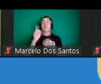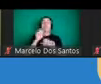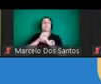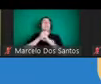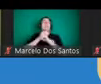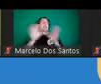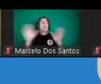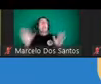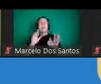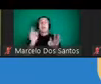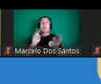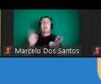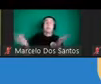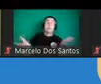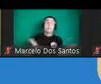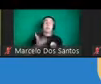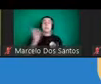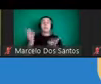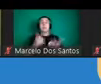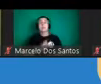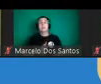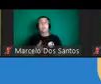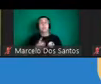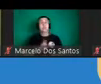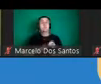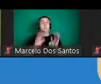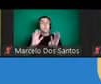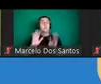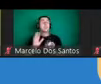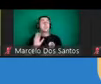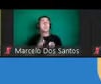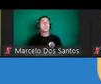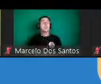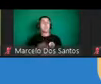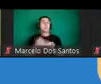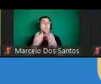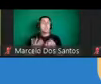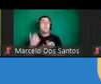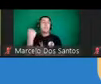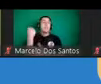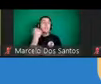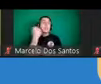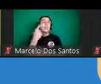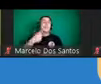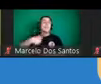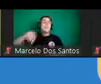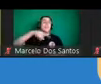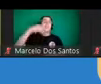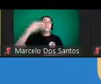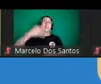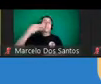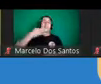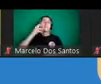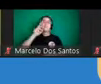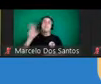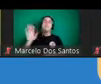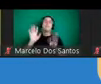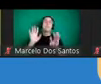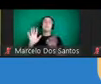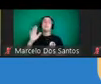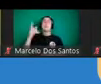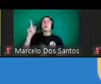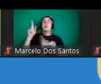los casos, porque tenemos que ser claros en ese sentido. Es muy importante tener el criterio de que cada persona es distinta, pero es, digamos, que